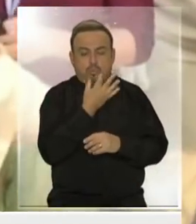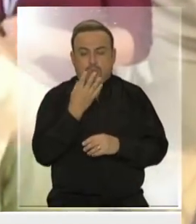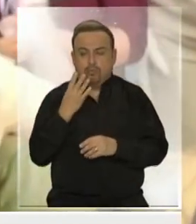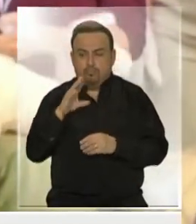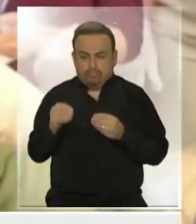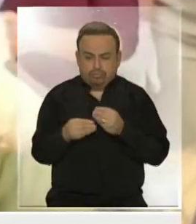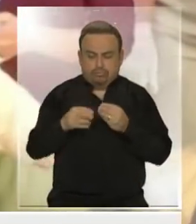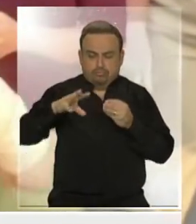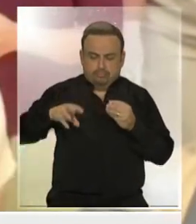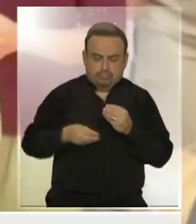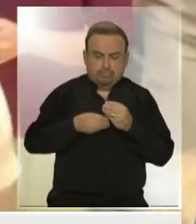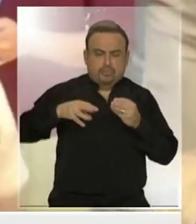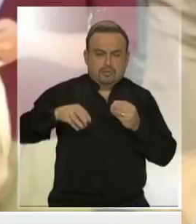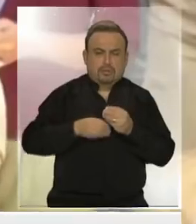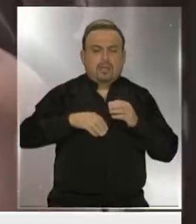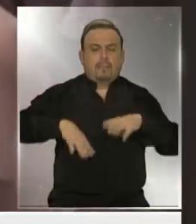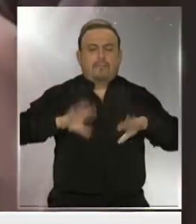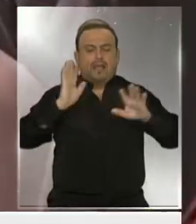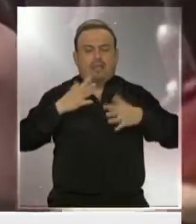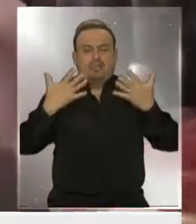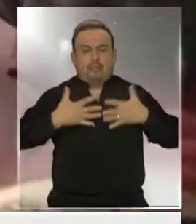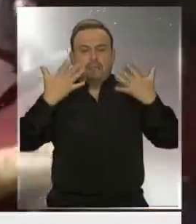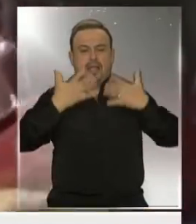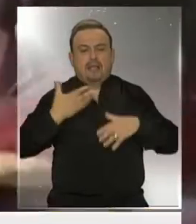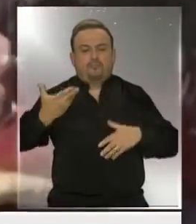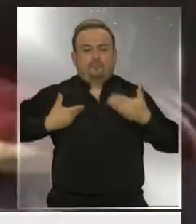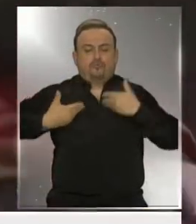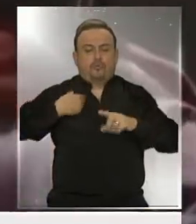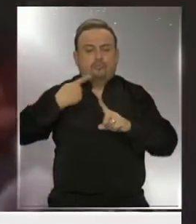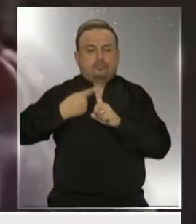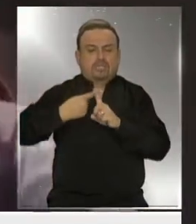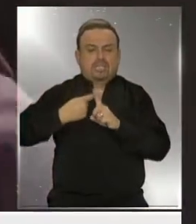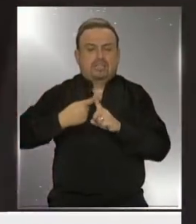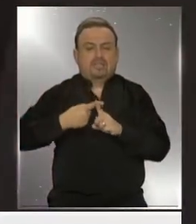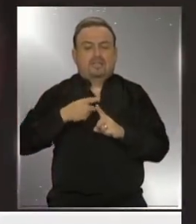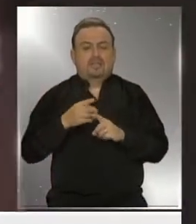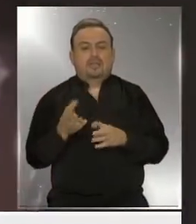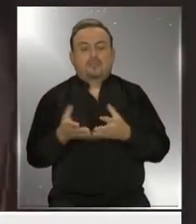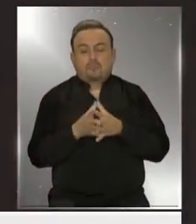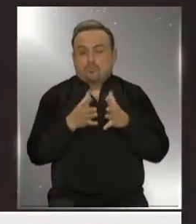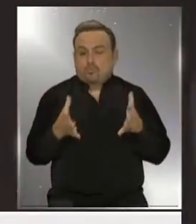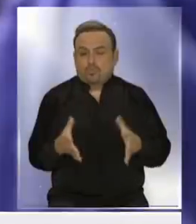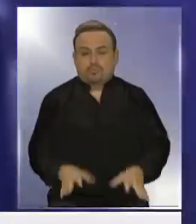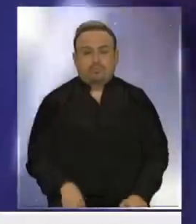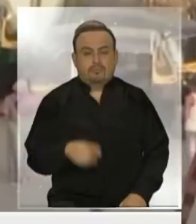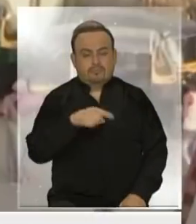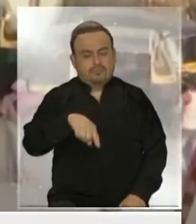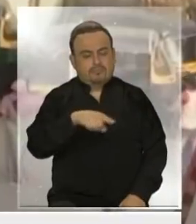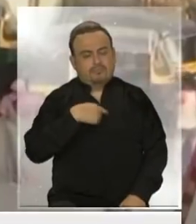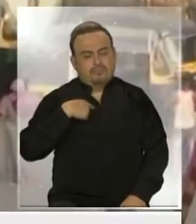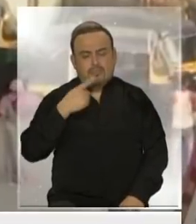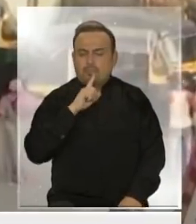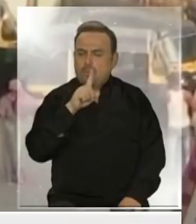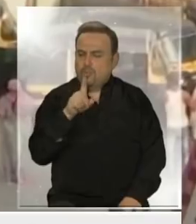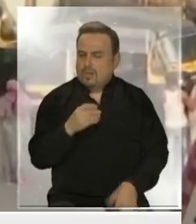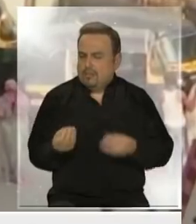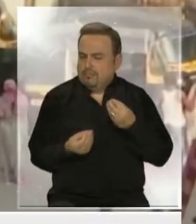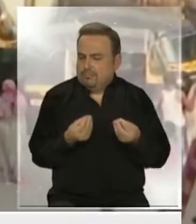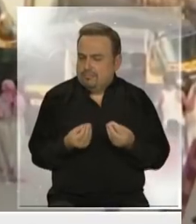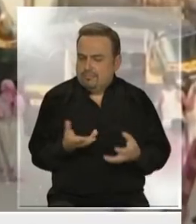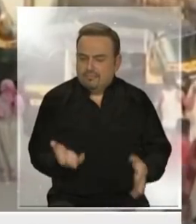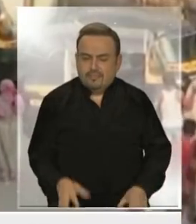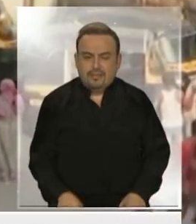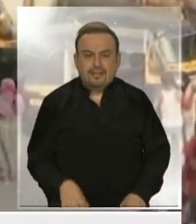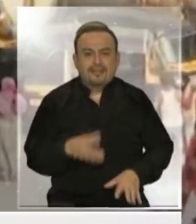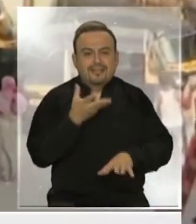coronavirus superó los 10 mil casos de contagio con 339 muertes ahora ustedes se preguntarán como si estamos hablando de un